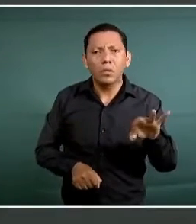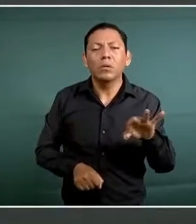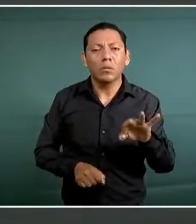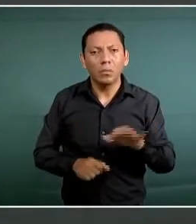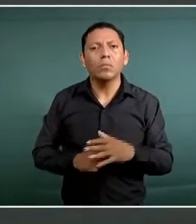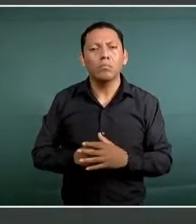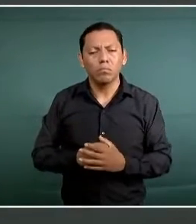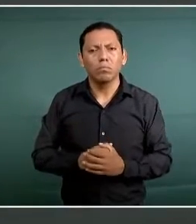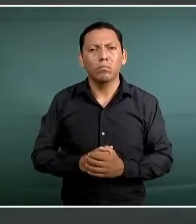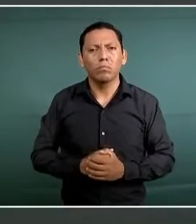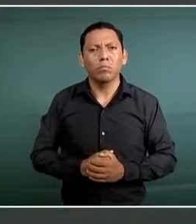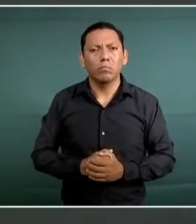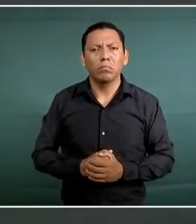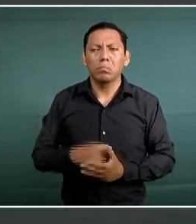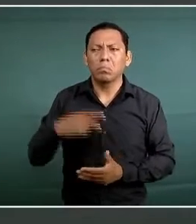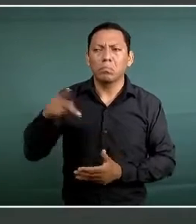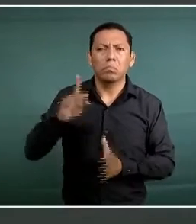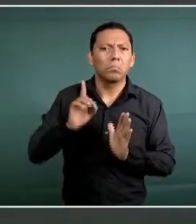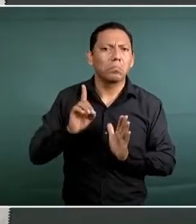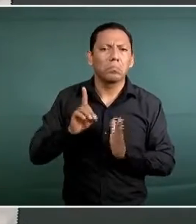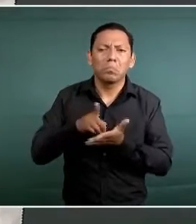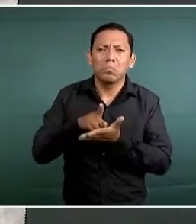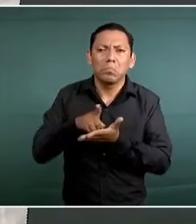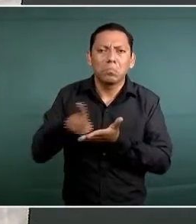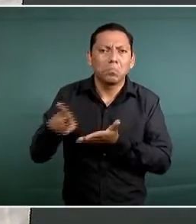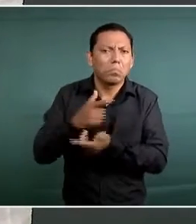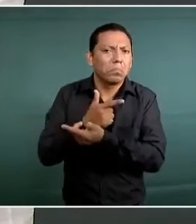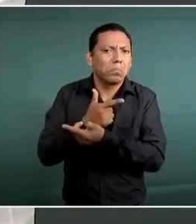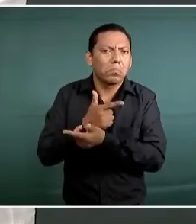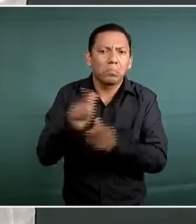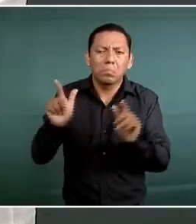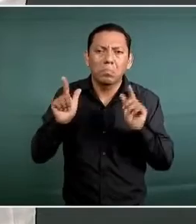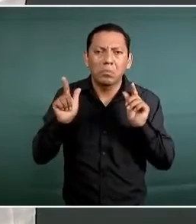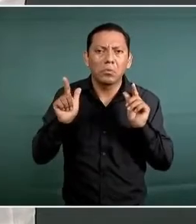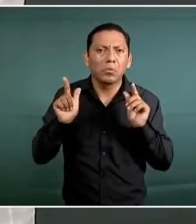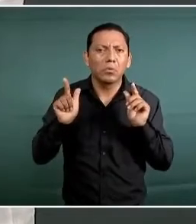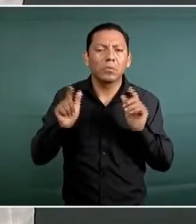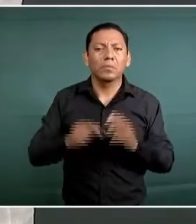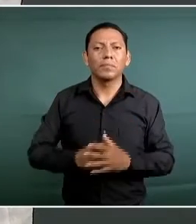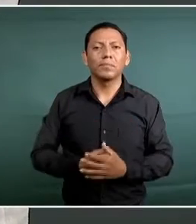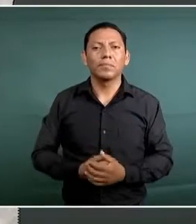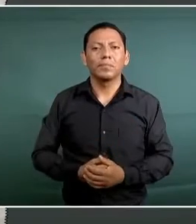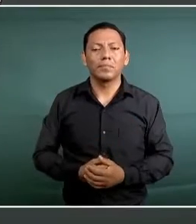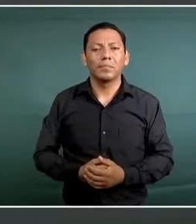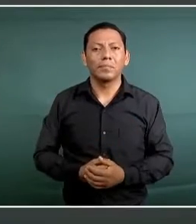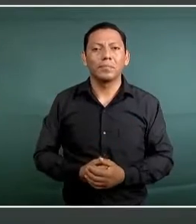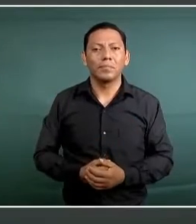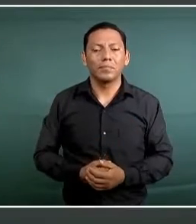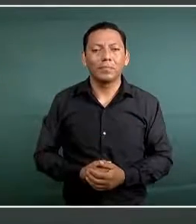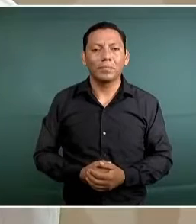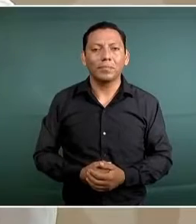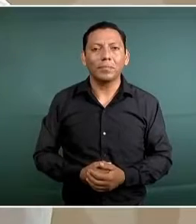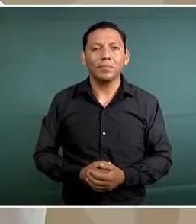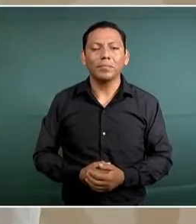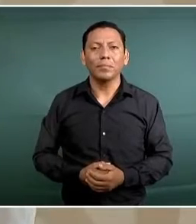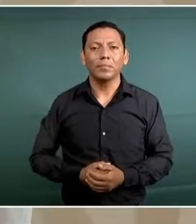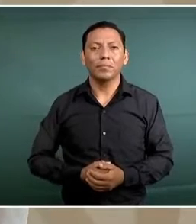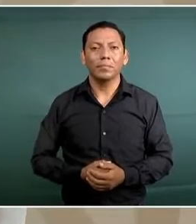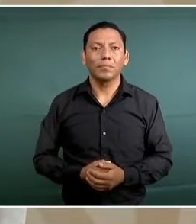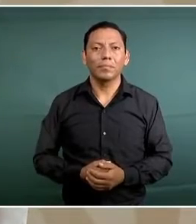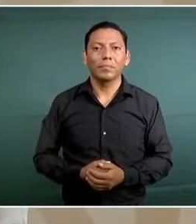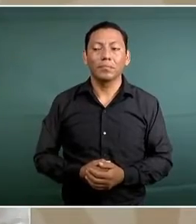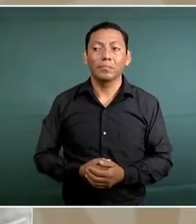su libertad a plenitud y que ya también no